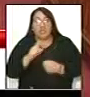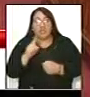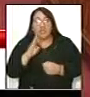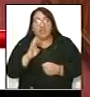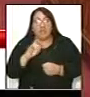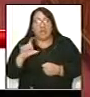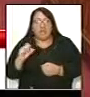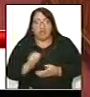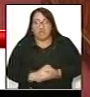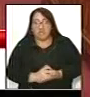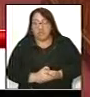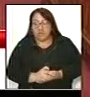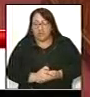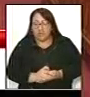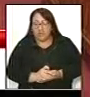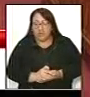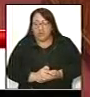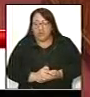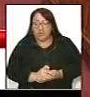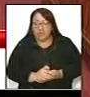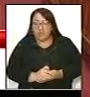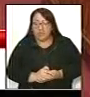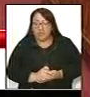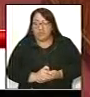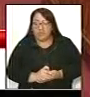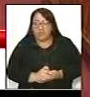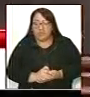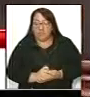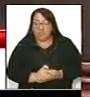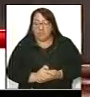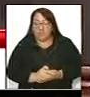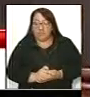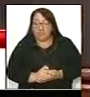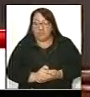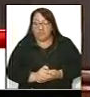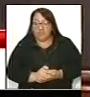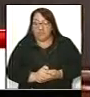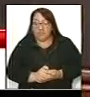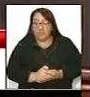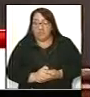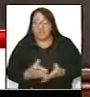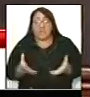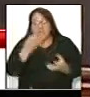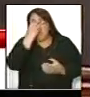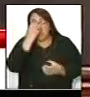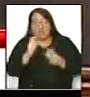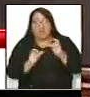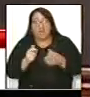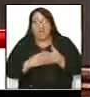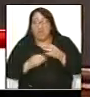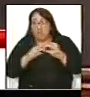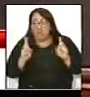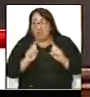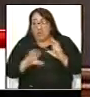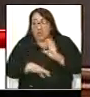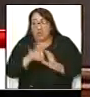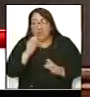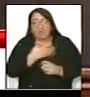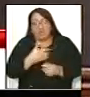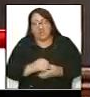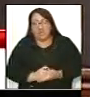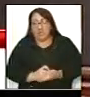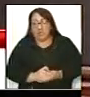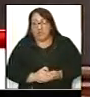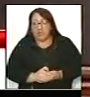Ceballos. Vamos a ser parte de este circo de querer reconocer a personas que el pueblo no ha elegido,